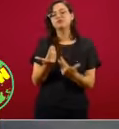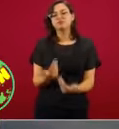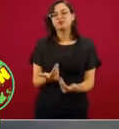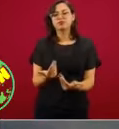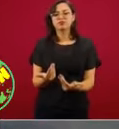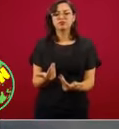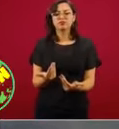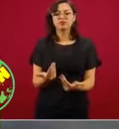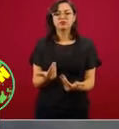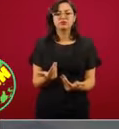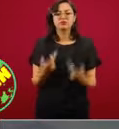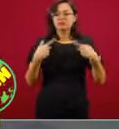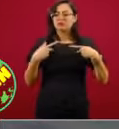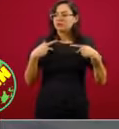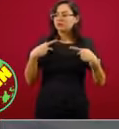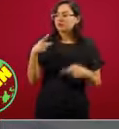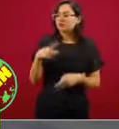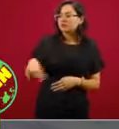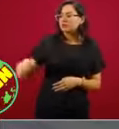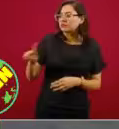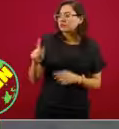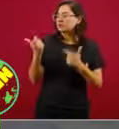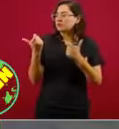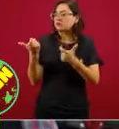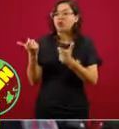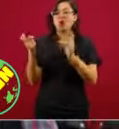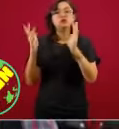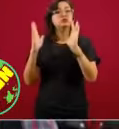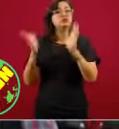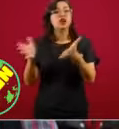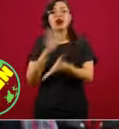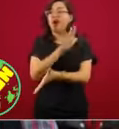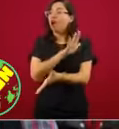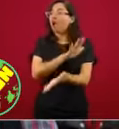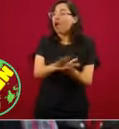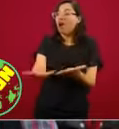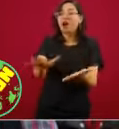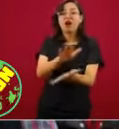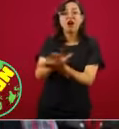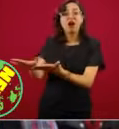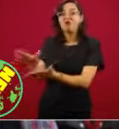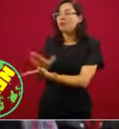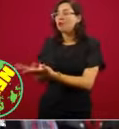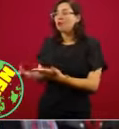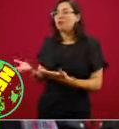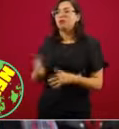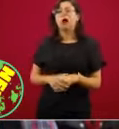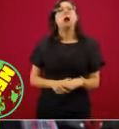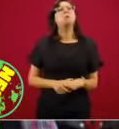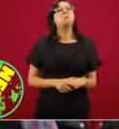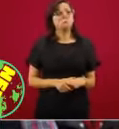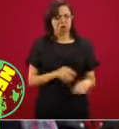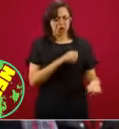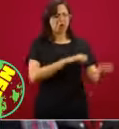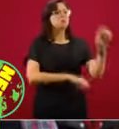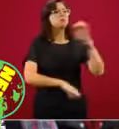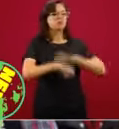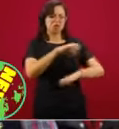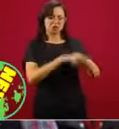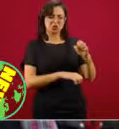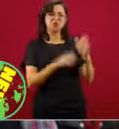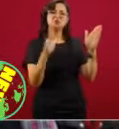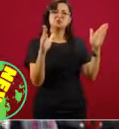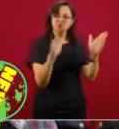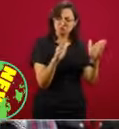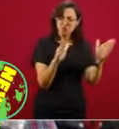les ha acabado el dinero? ¿Cómo se les va a ayudar? Se les está ayudando a los empresarios medianos y pequeños. ¿Pero qué